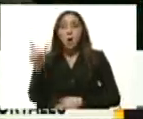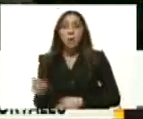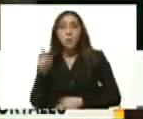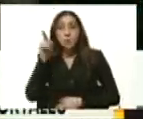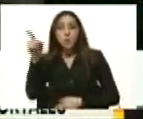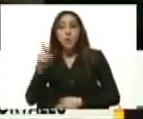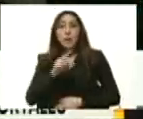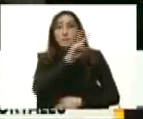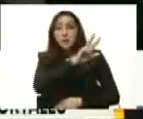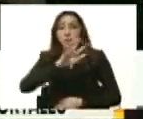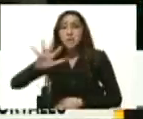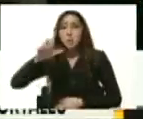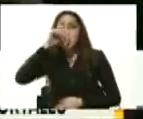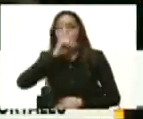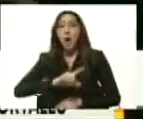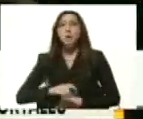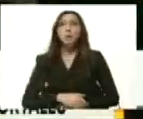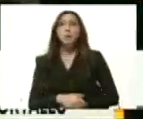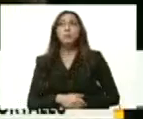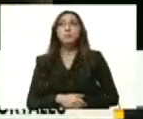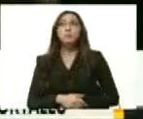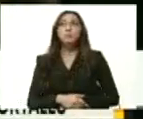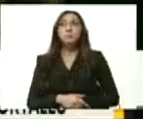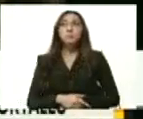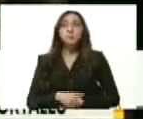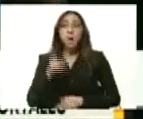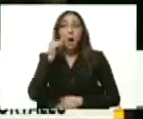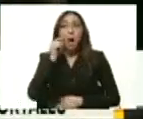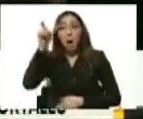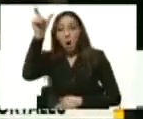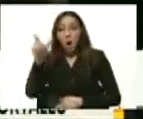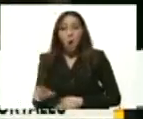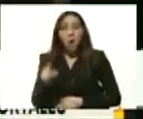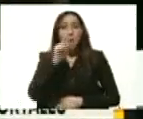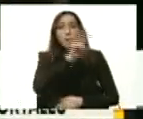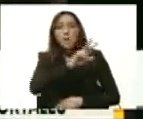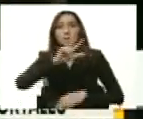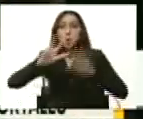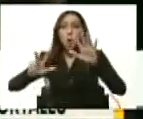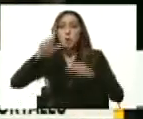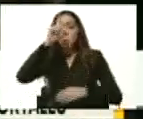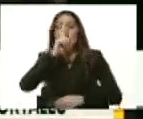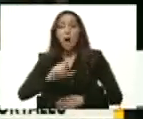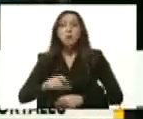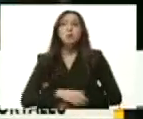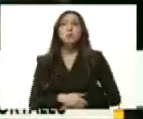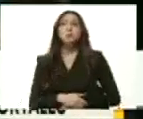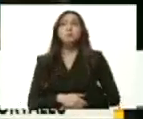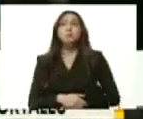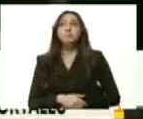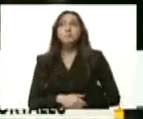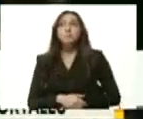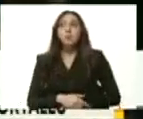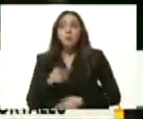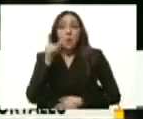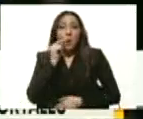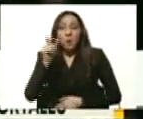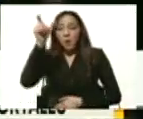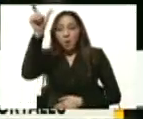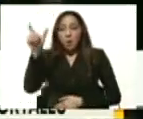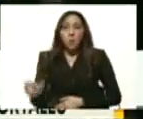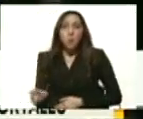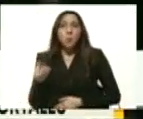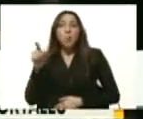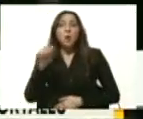Martínez, 25 años. Roberto Cejas, 28 años. Juan José Alcón